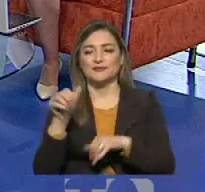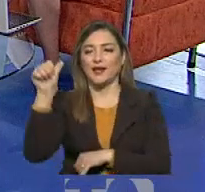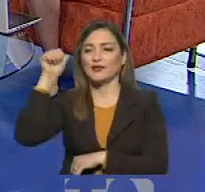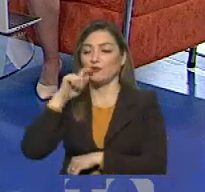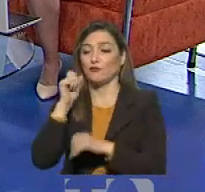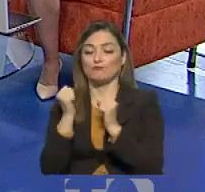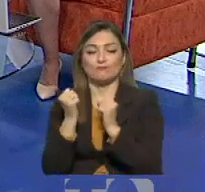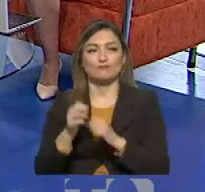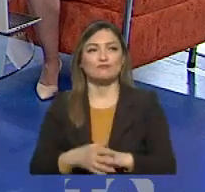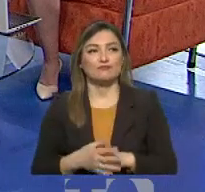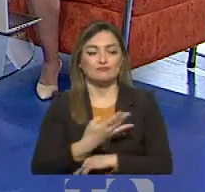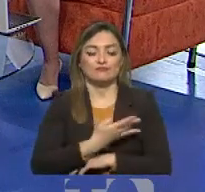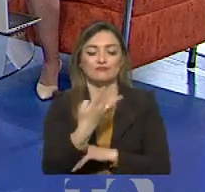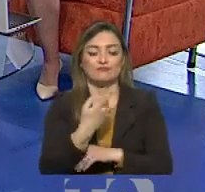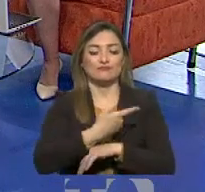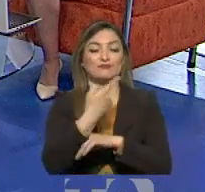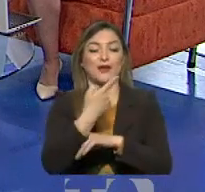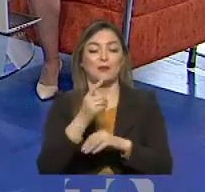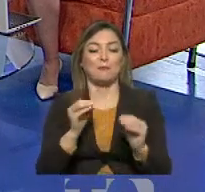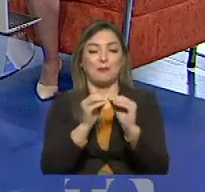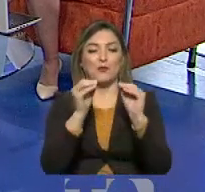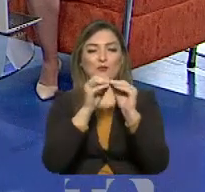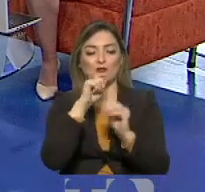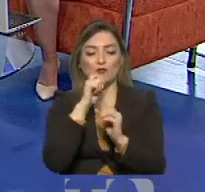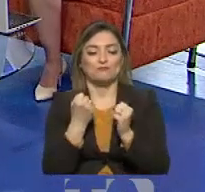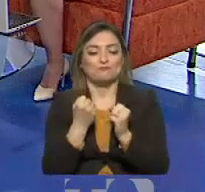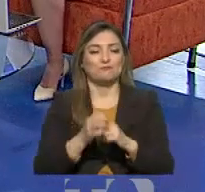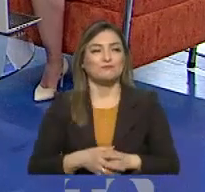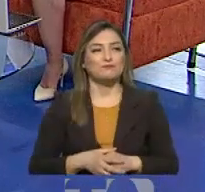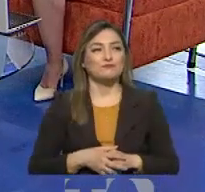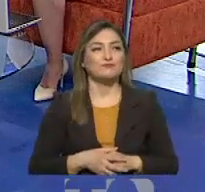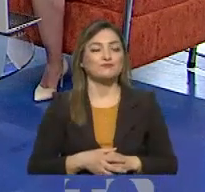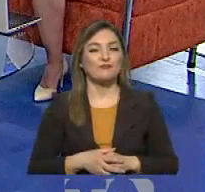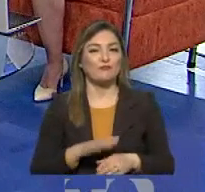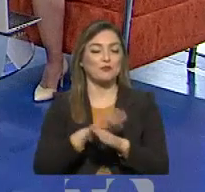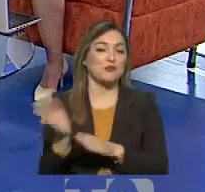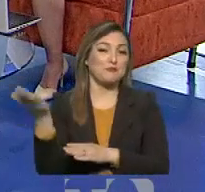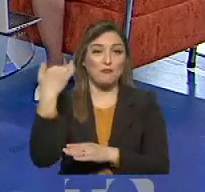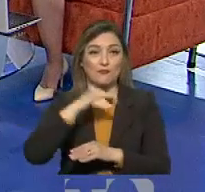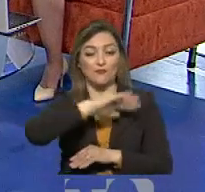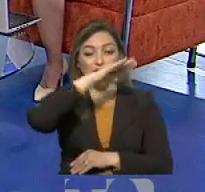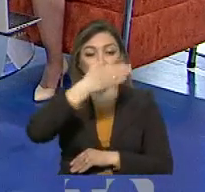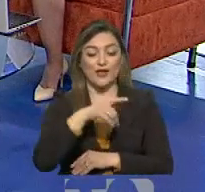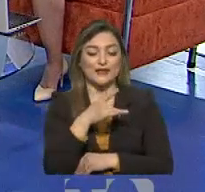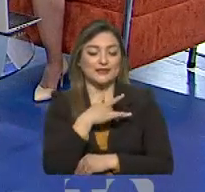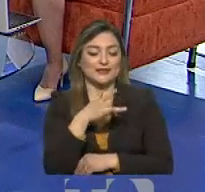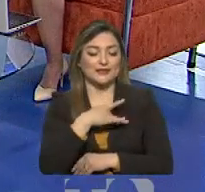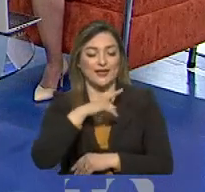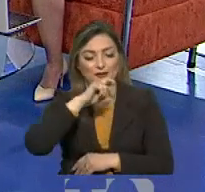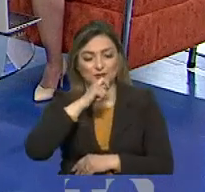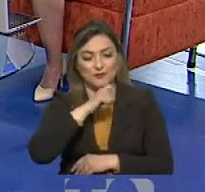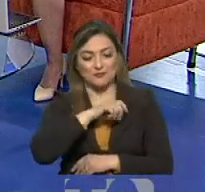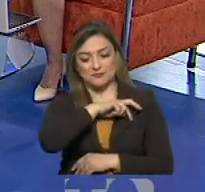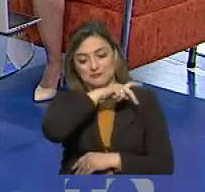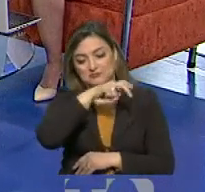Cuatro días más de frío. Dice los expertos, los entendidos. Yo les invitaría a la montaña para que sientan frío y cuando bajen a Quito